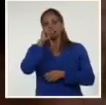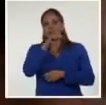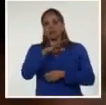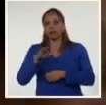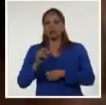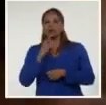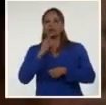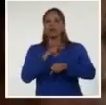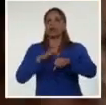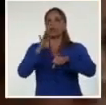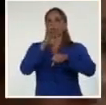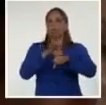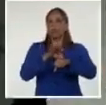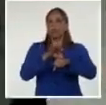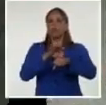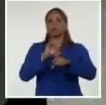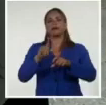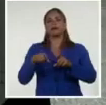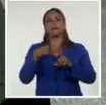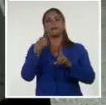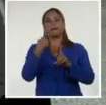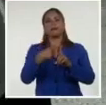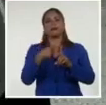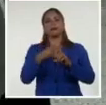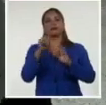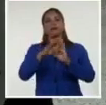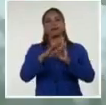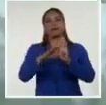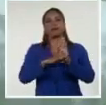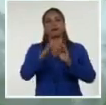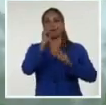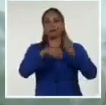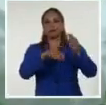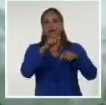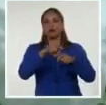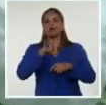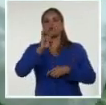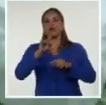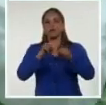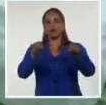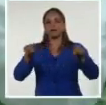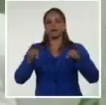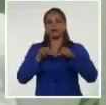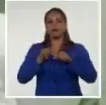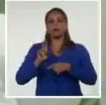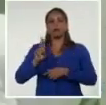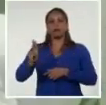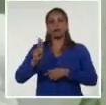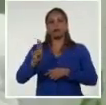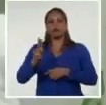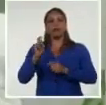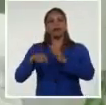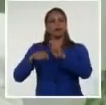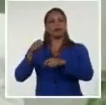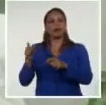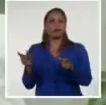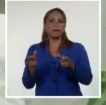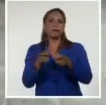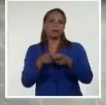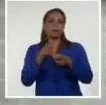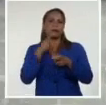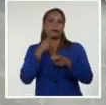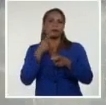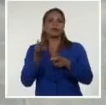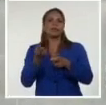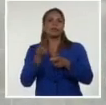dengue, mientras retoma paulatinamente su programa quirúrgico en 9 salones para cirugía menor y ginecológica, que alivia la